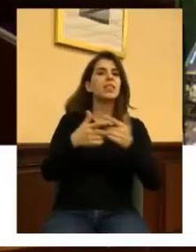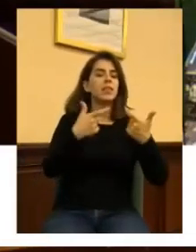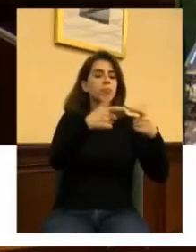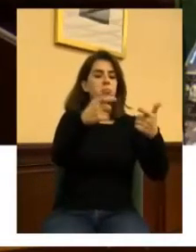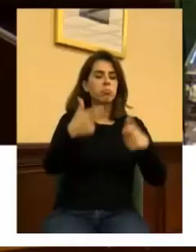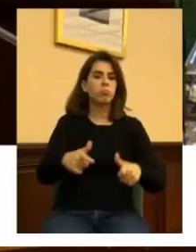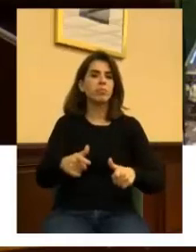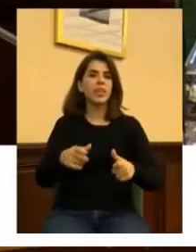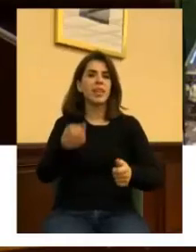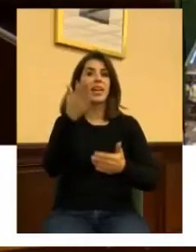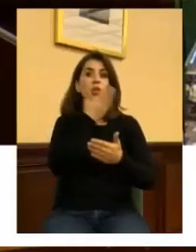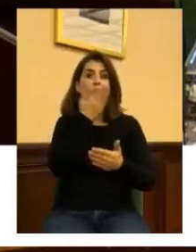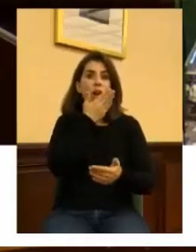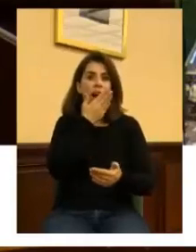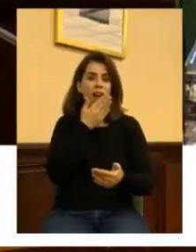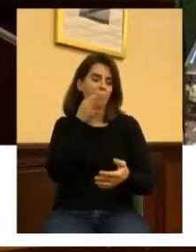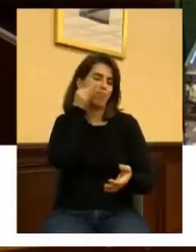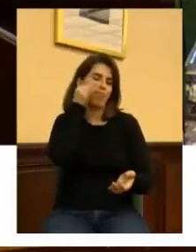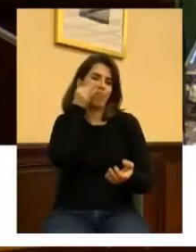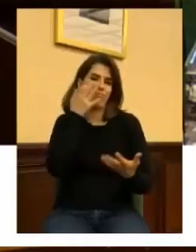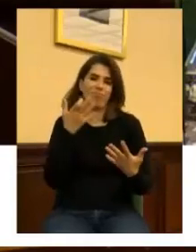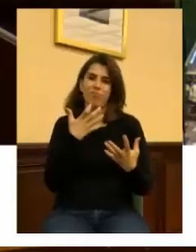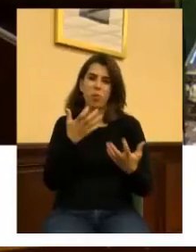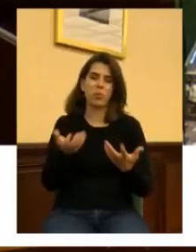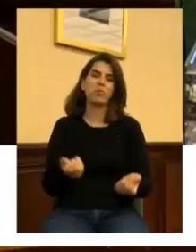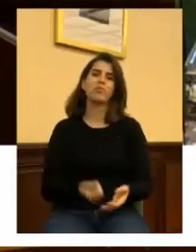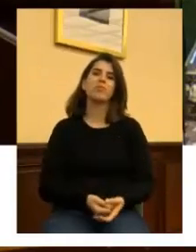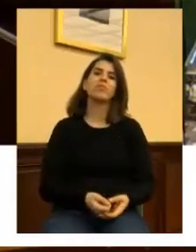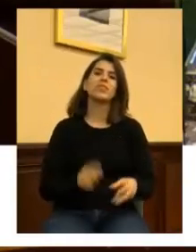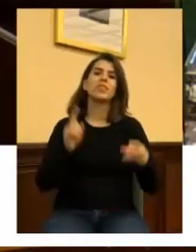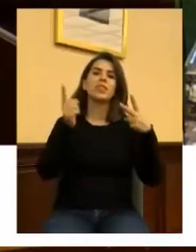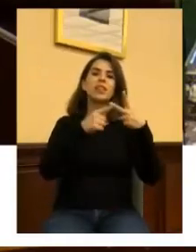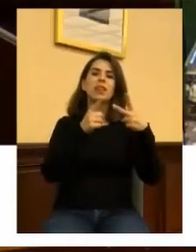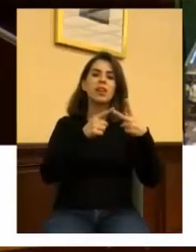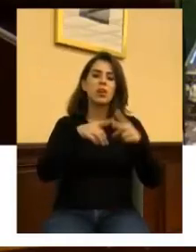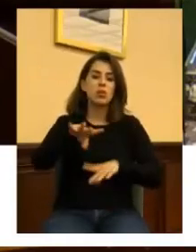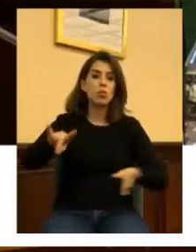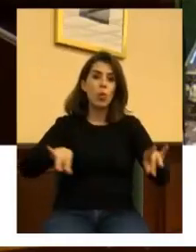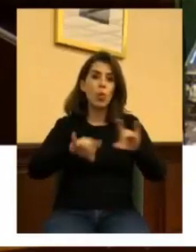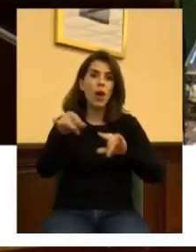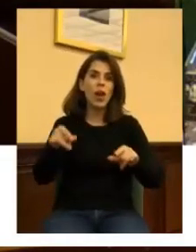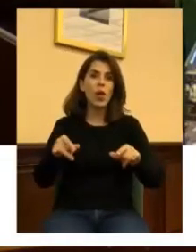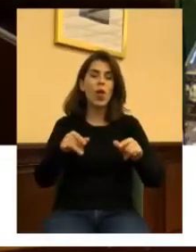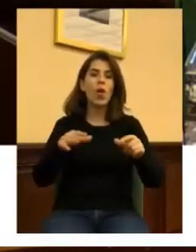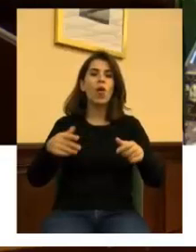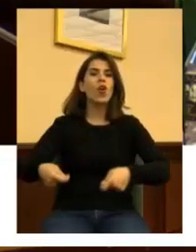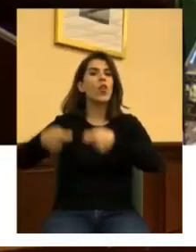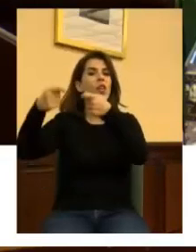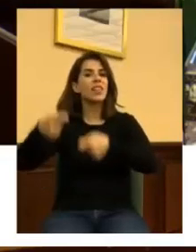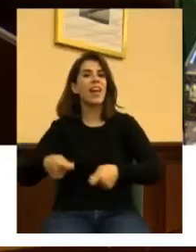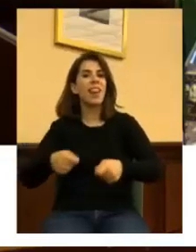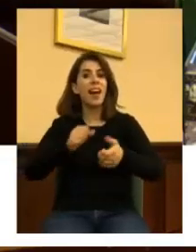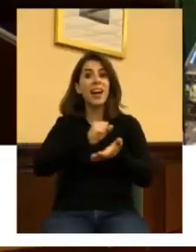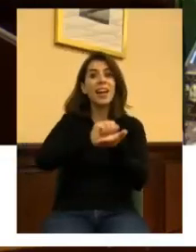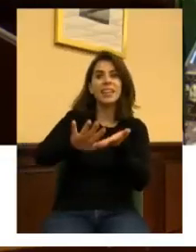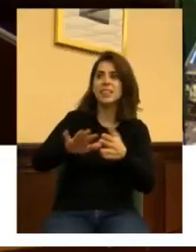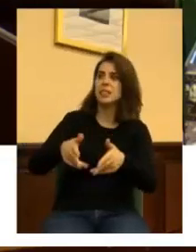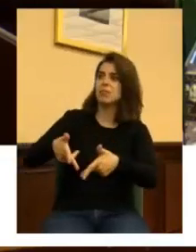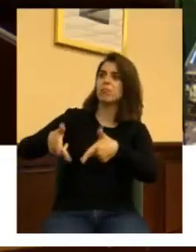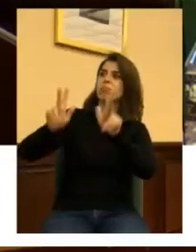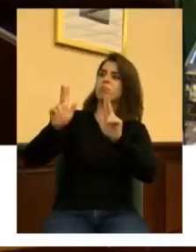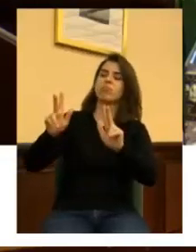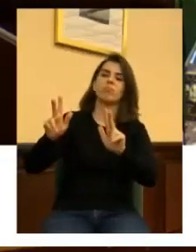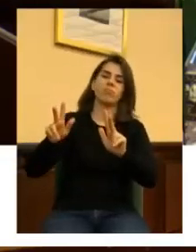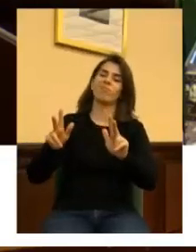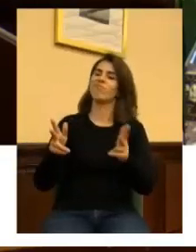de facto. En segundo lugar, prohíbe ceder suelo gratuito a la concertada. Hombre, esto está, yo creo que